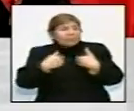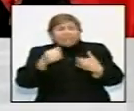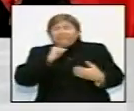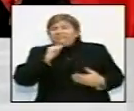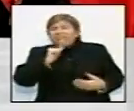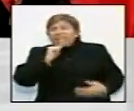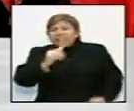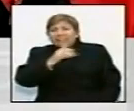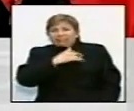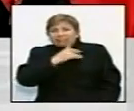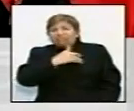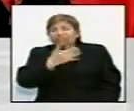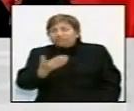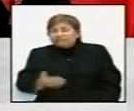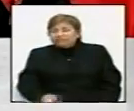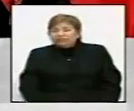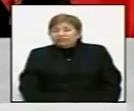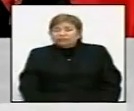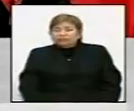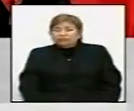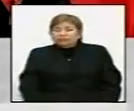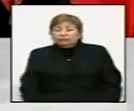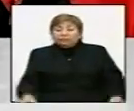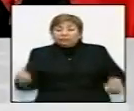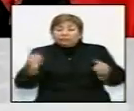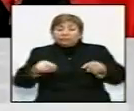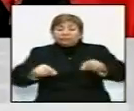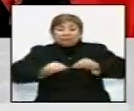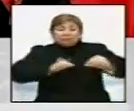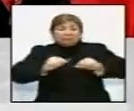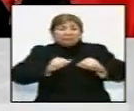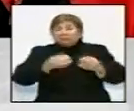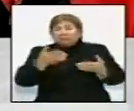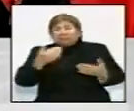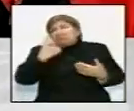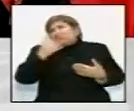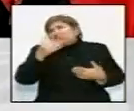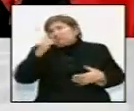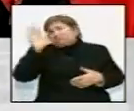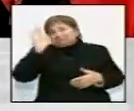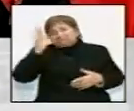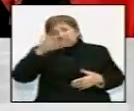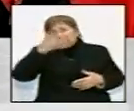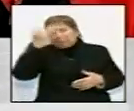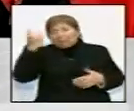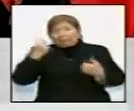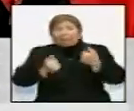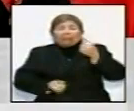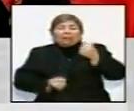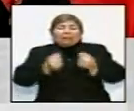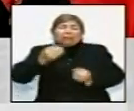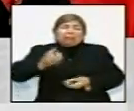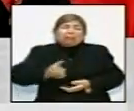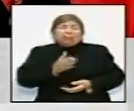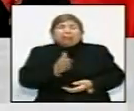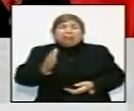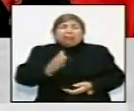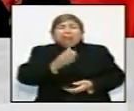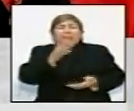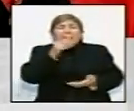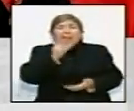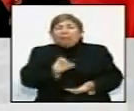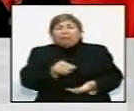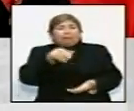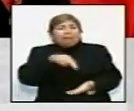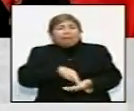Cuando vienen los simulacros, no lo toman en cuenta, los automóviles siguen su curso, la gente no se